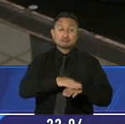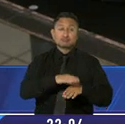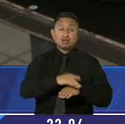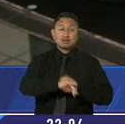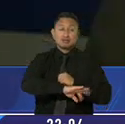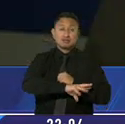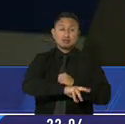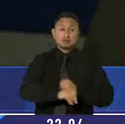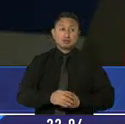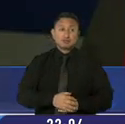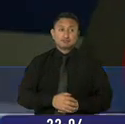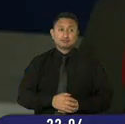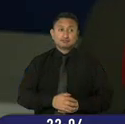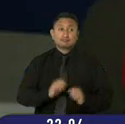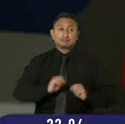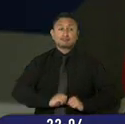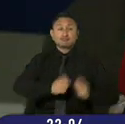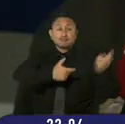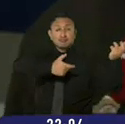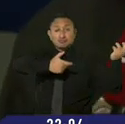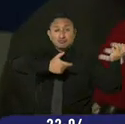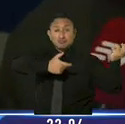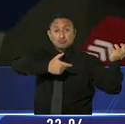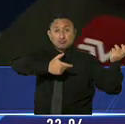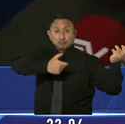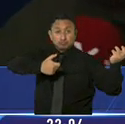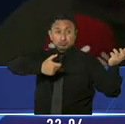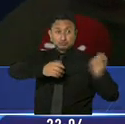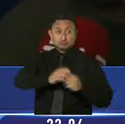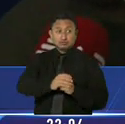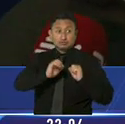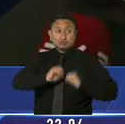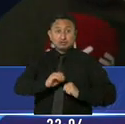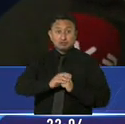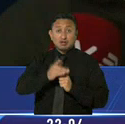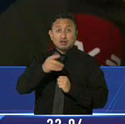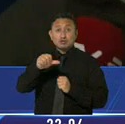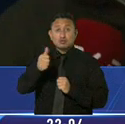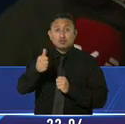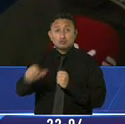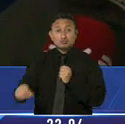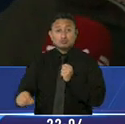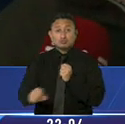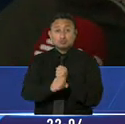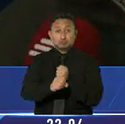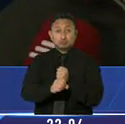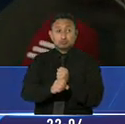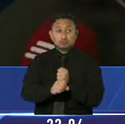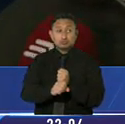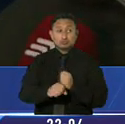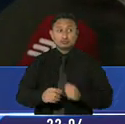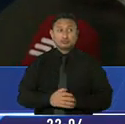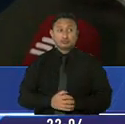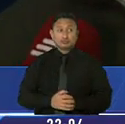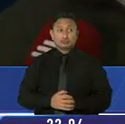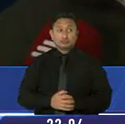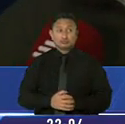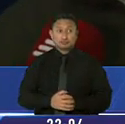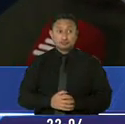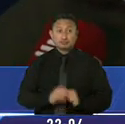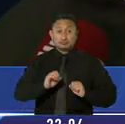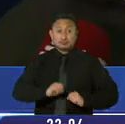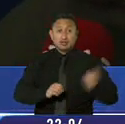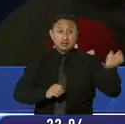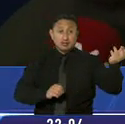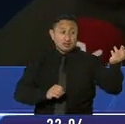Un arma larga que inclusive tiene un aditamento con un silenciador, algo